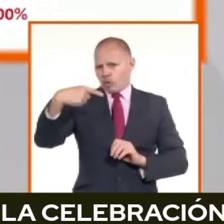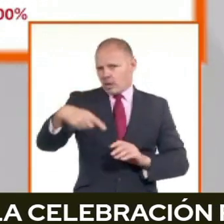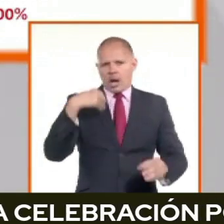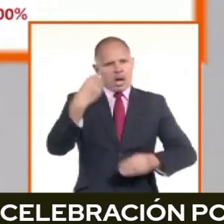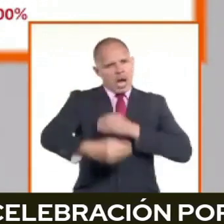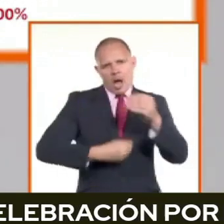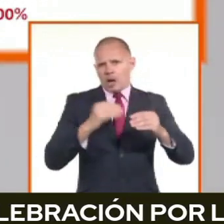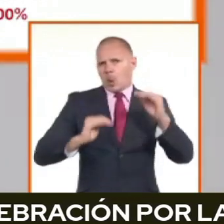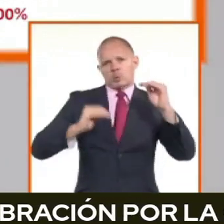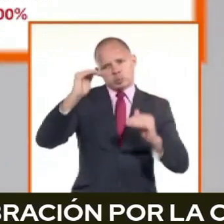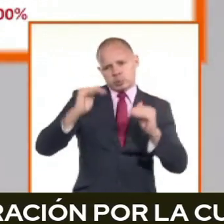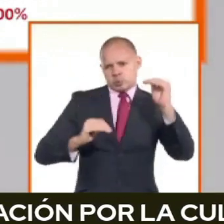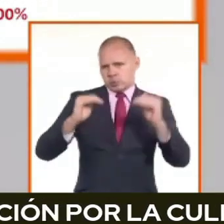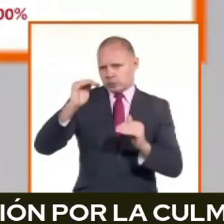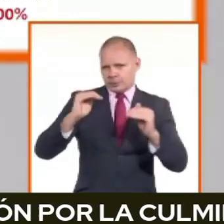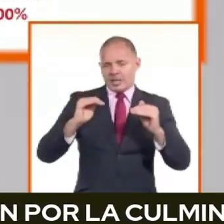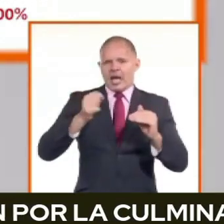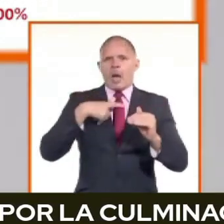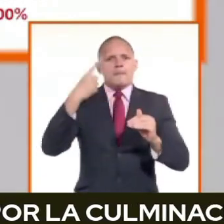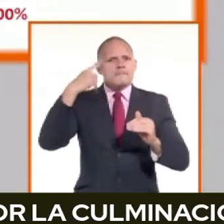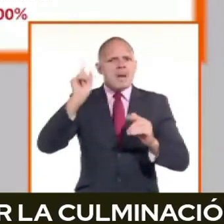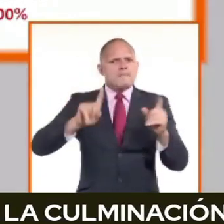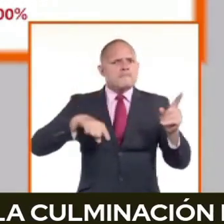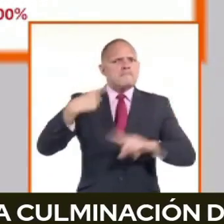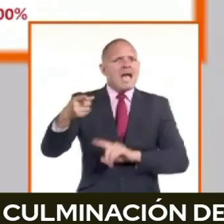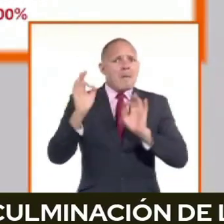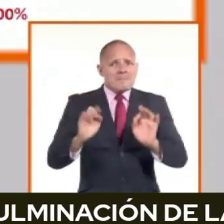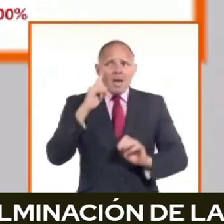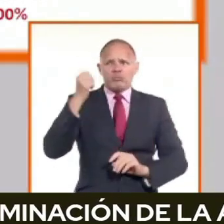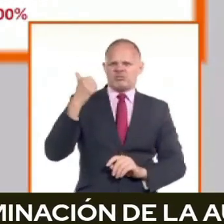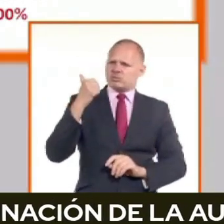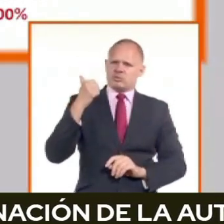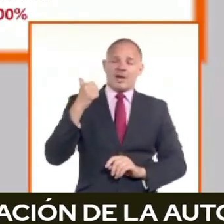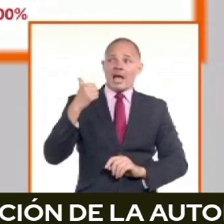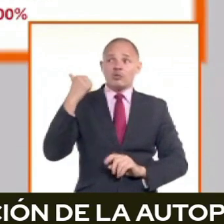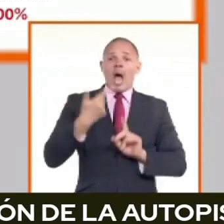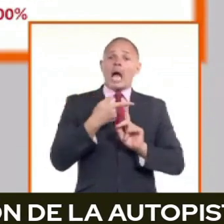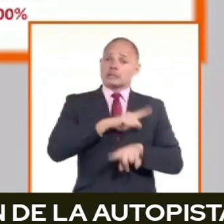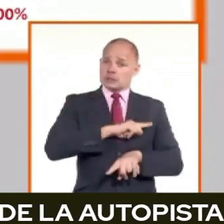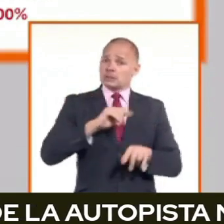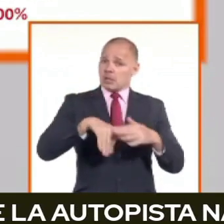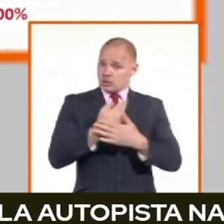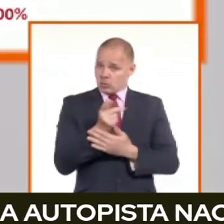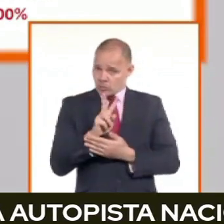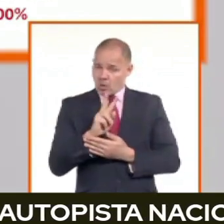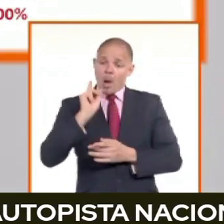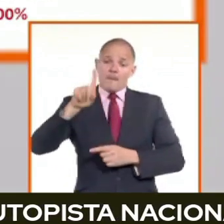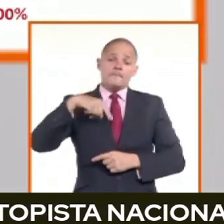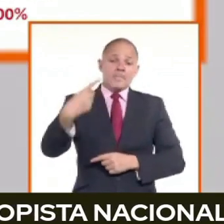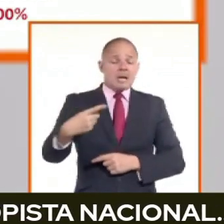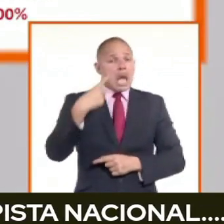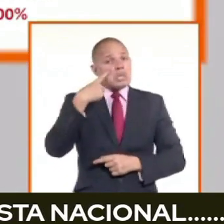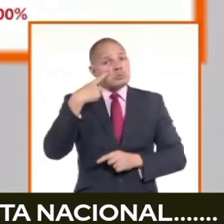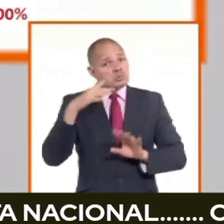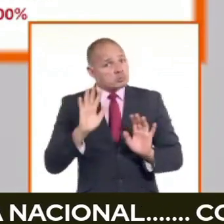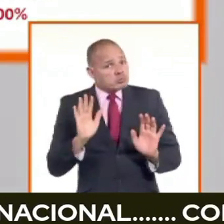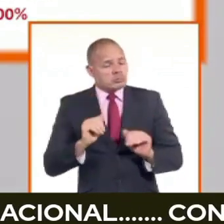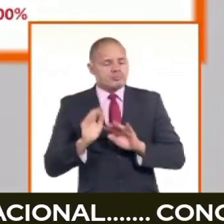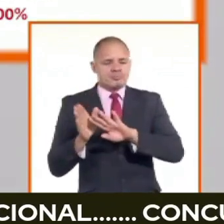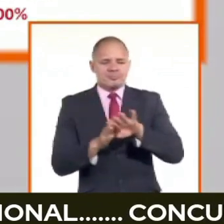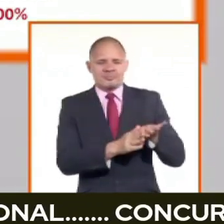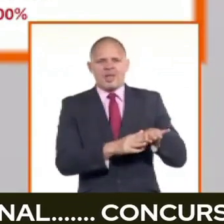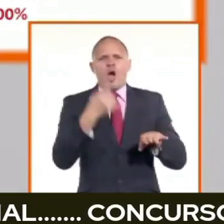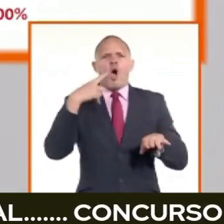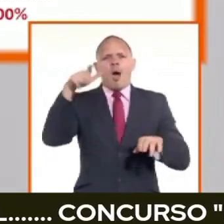mañana no será este será otro este es un ejemplo tan sólo para ilustrar y entonces vamos entonces al dólar estadounidense